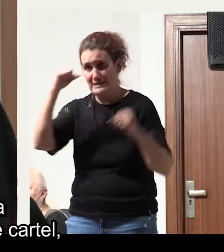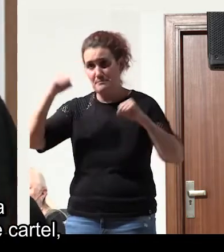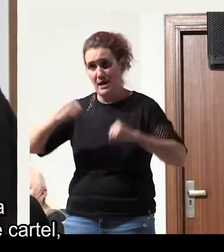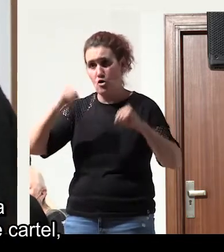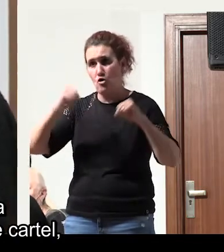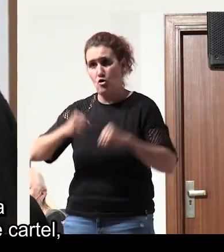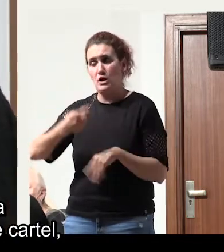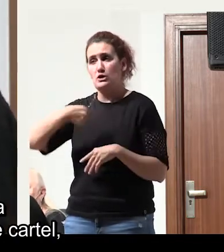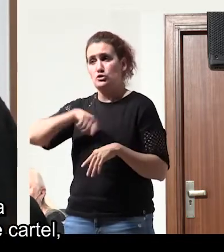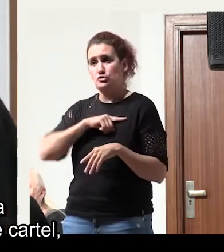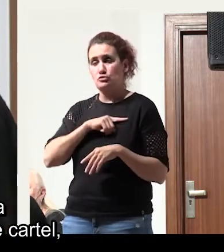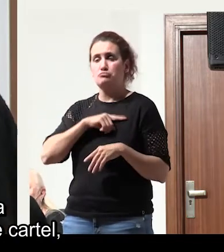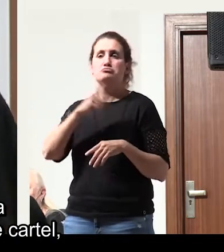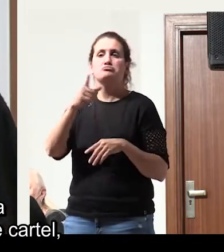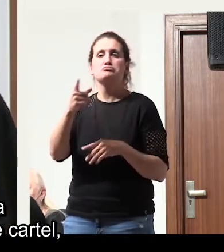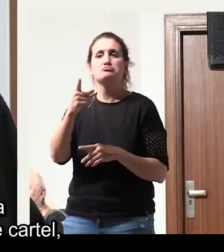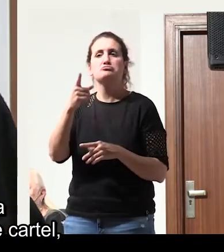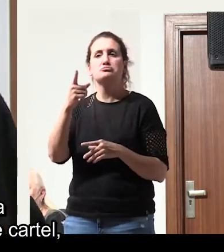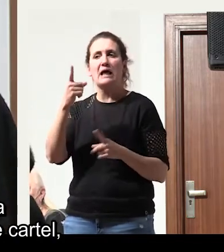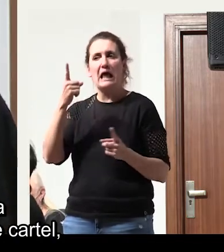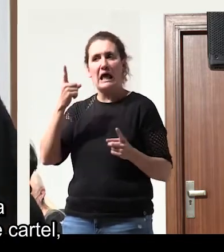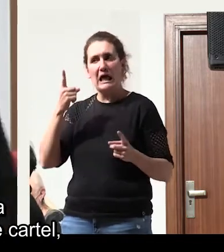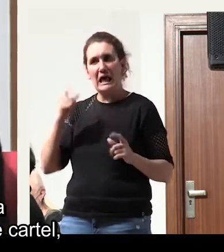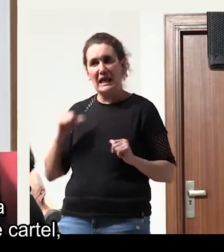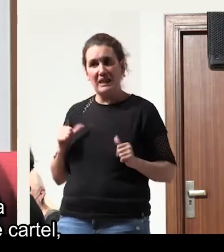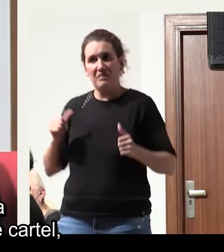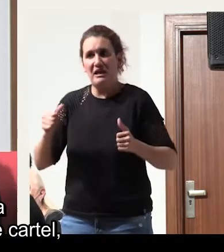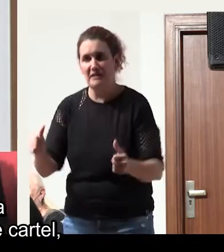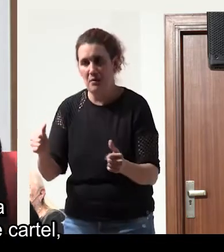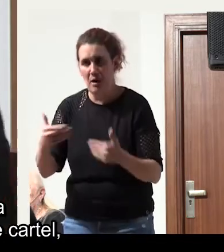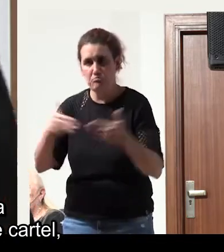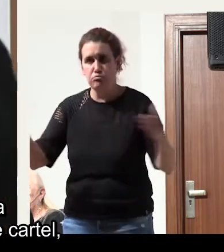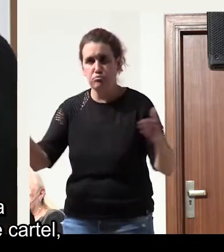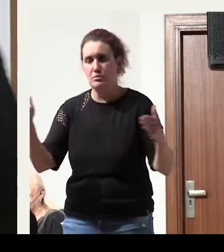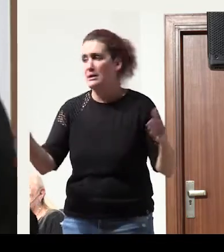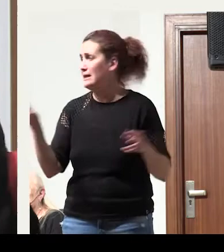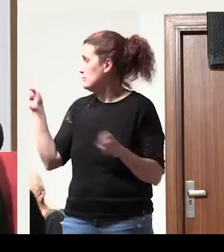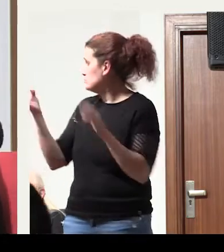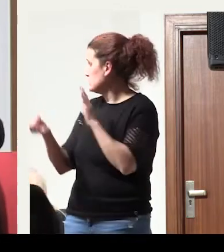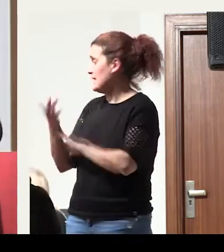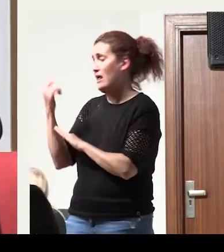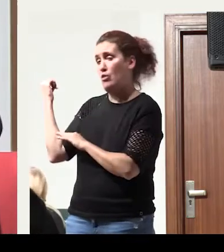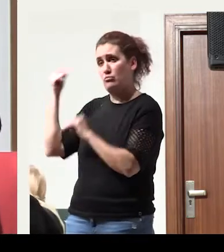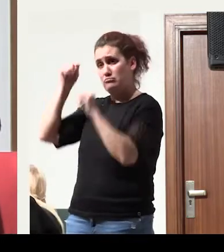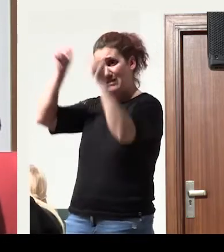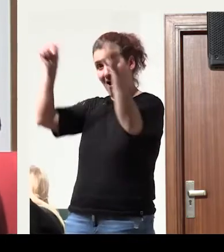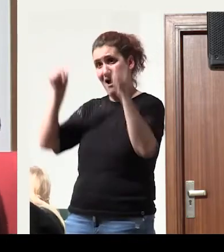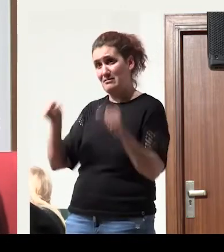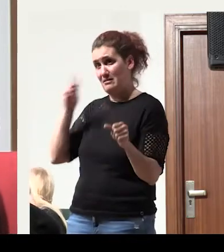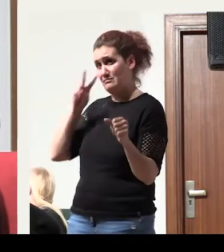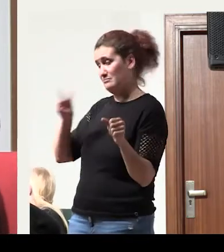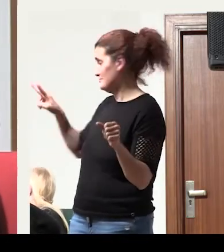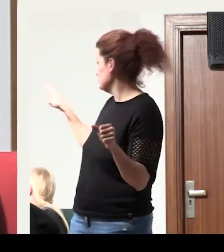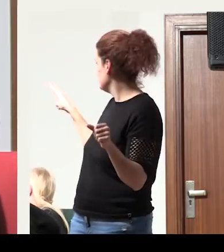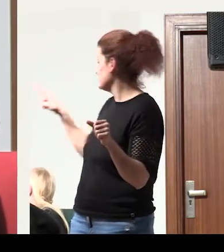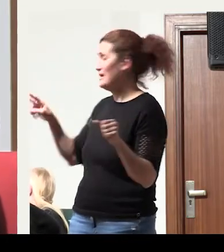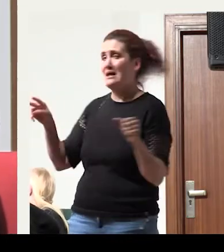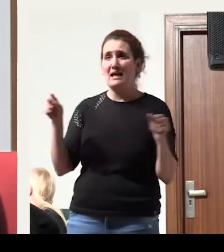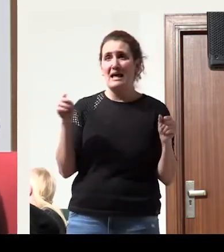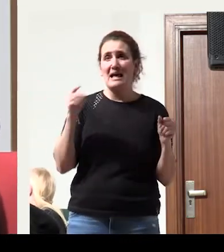hemos tomado una iniciativa y hemos creado lo que veis en ese cartel, que se llama La Habitación de